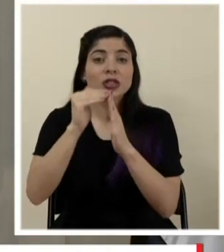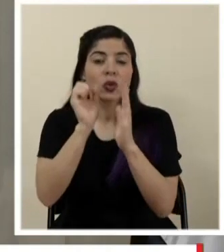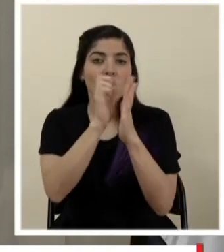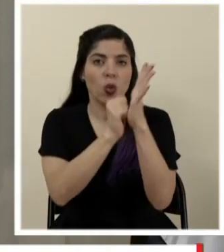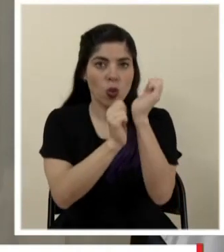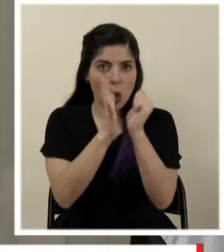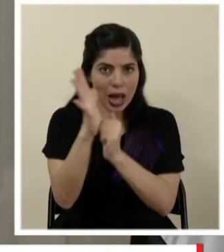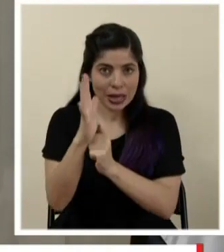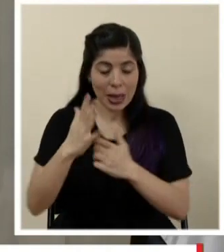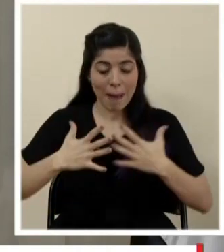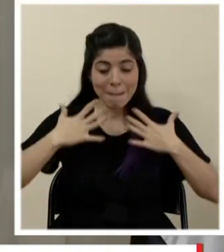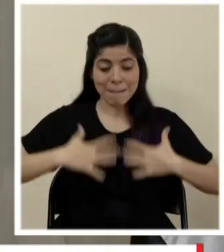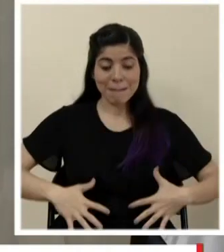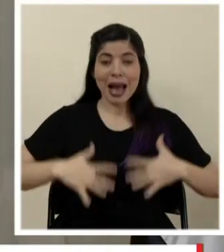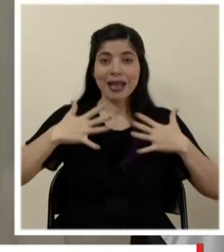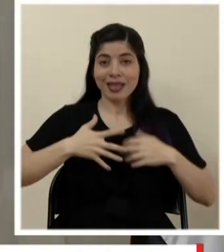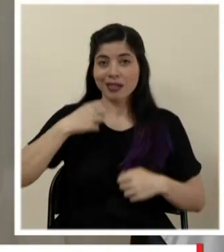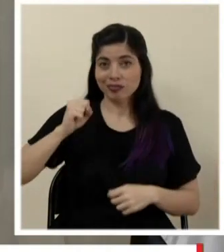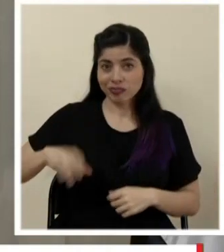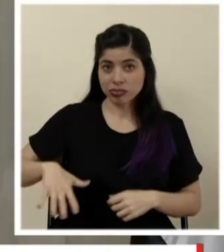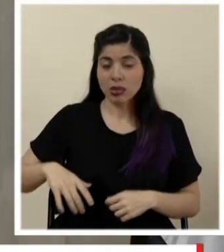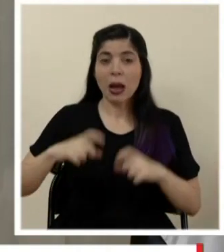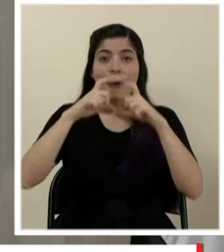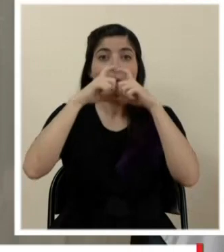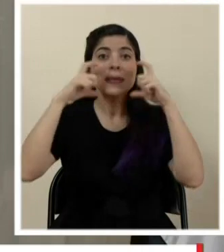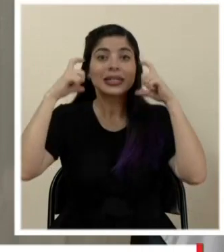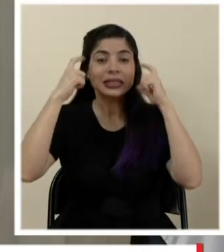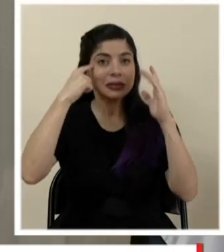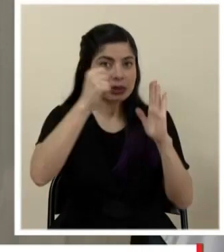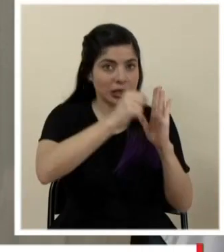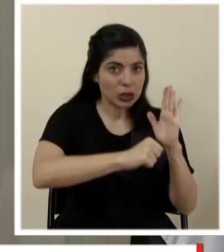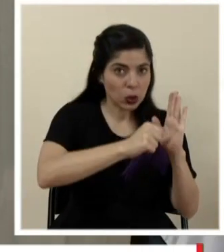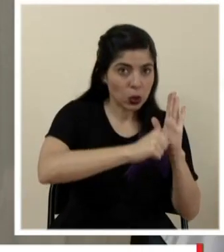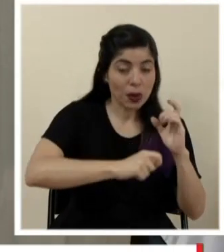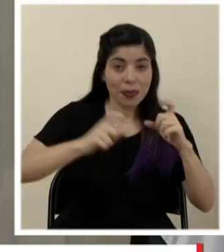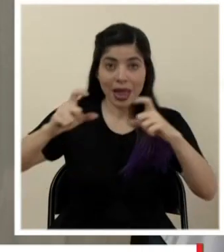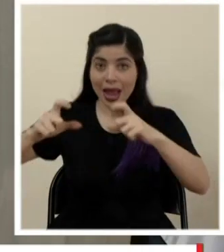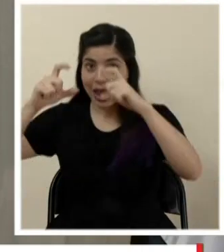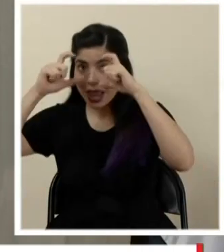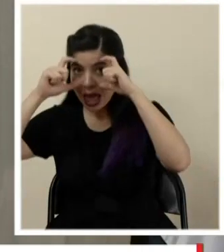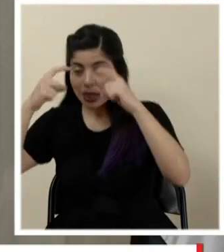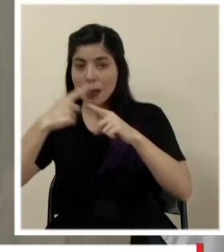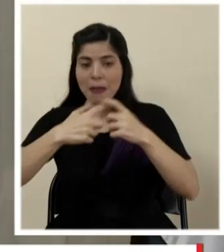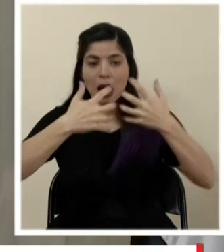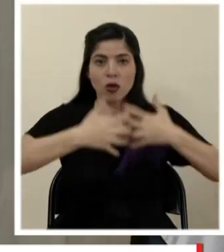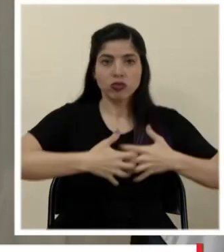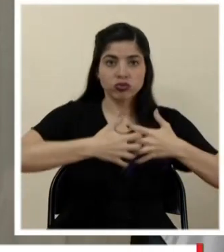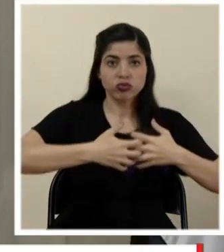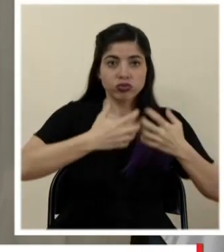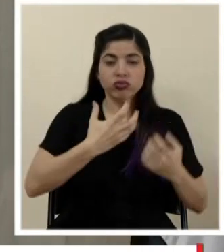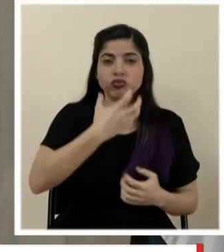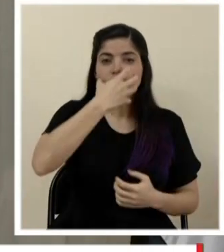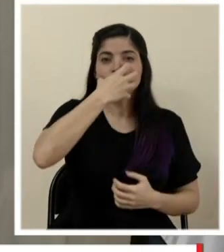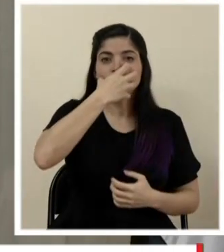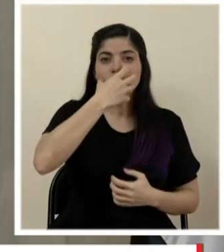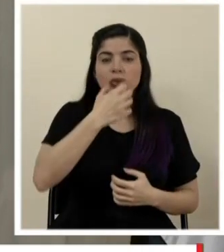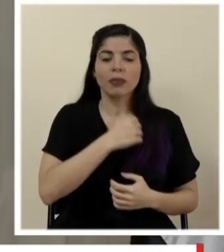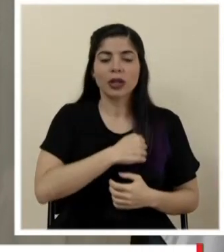guantes, batas descartables, mascarillas quirúrgicas, lentes y respiradores